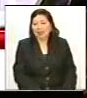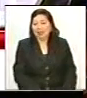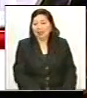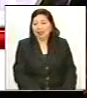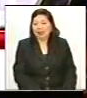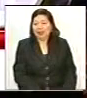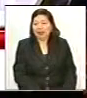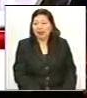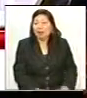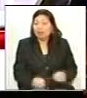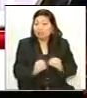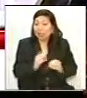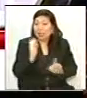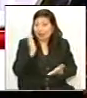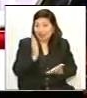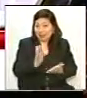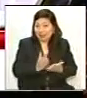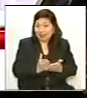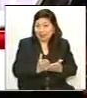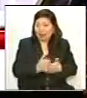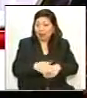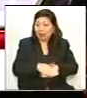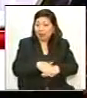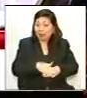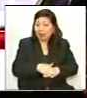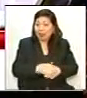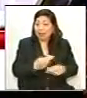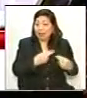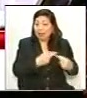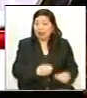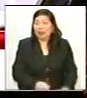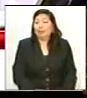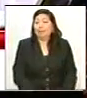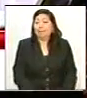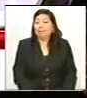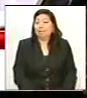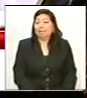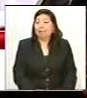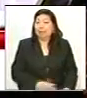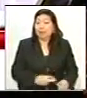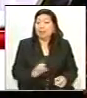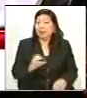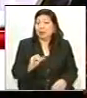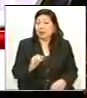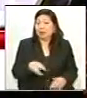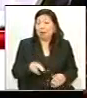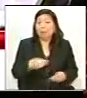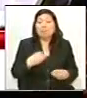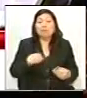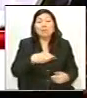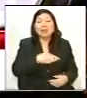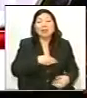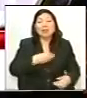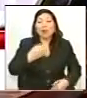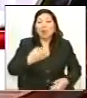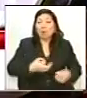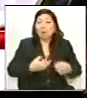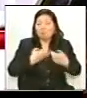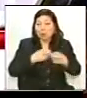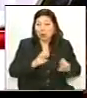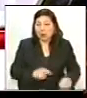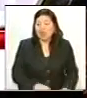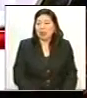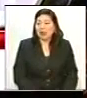a tratar de sancionar en la vía administrativa, en lo que nos corresponde, y en la vía civil y penal al Ministerio Público. Es por